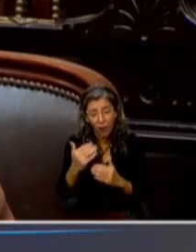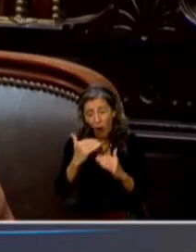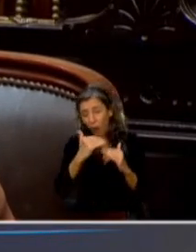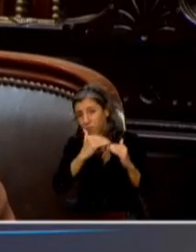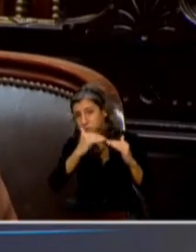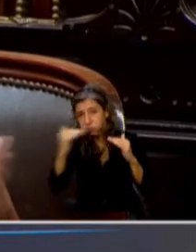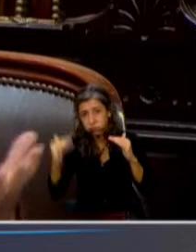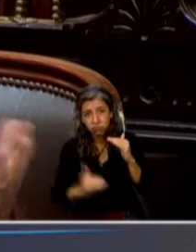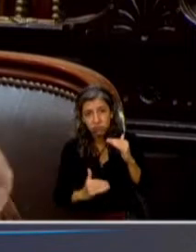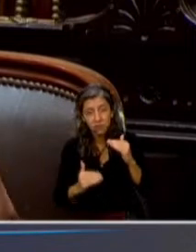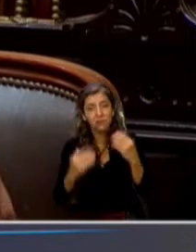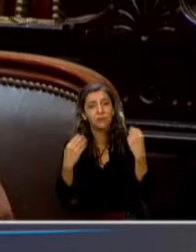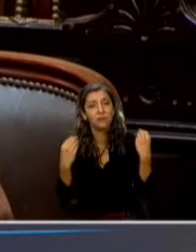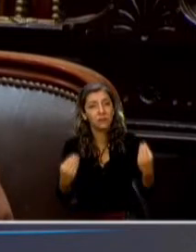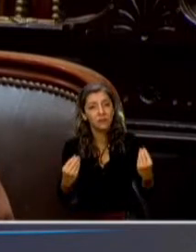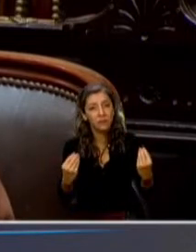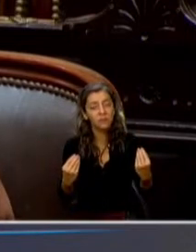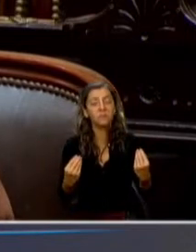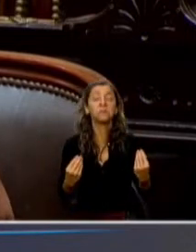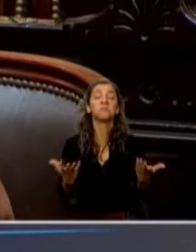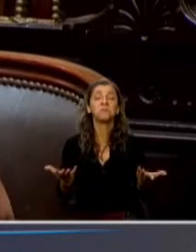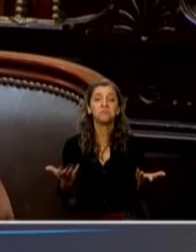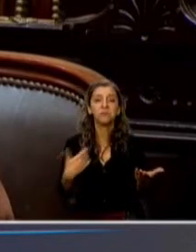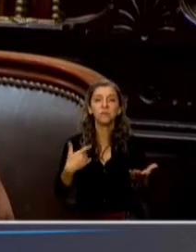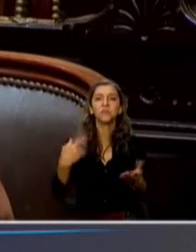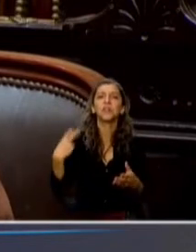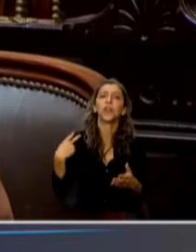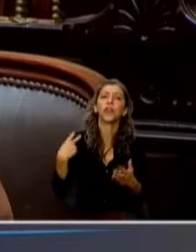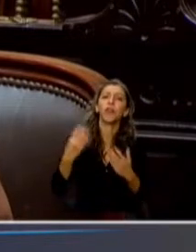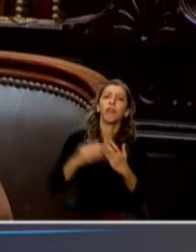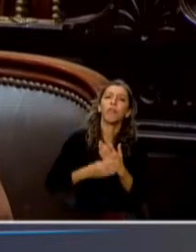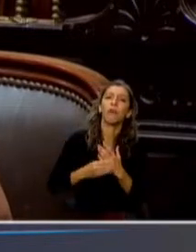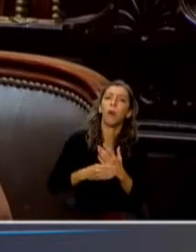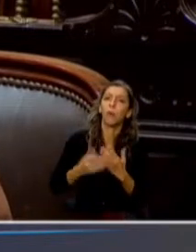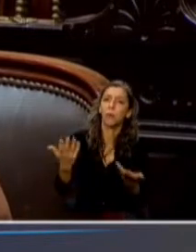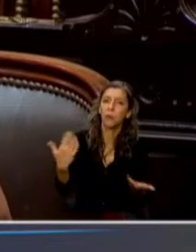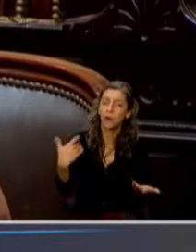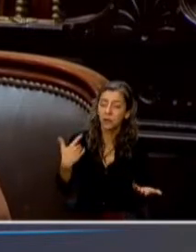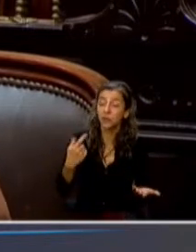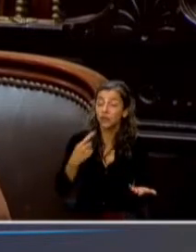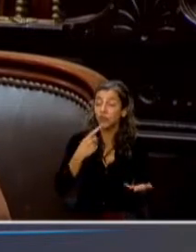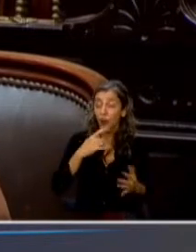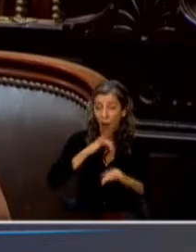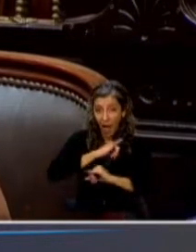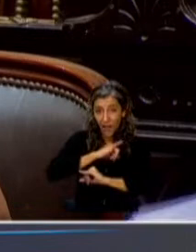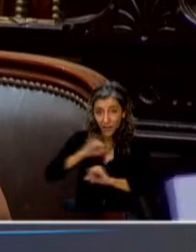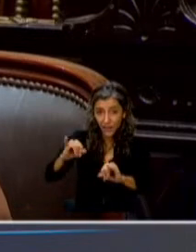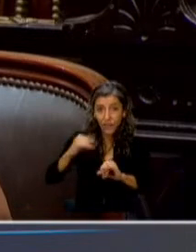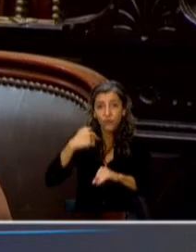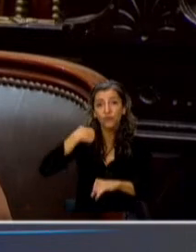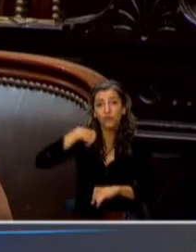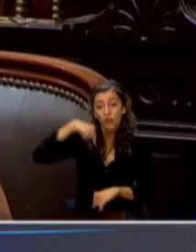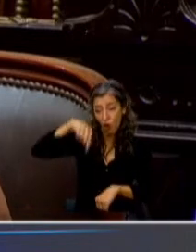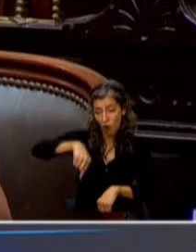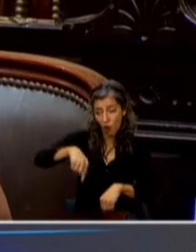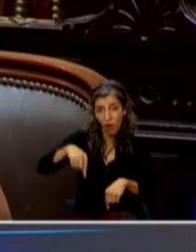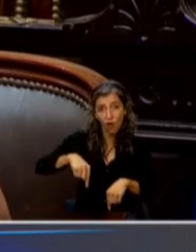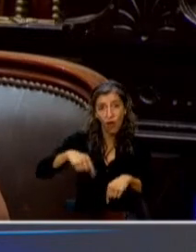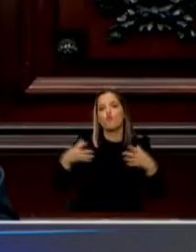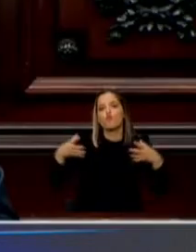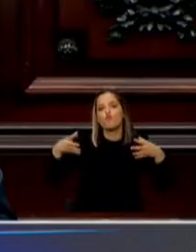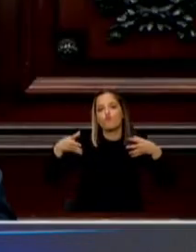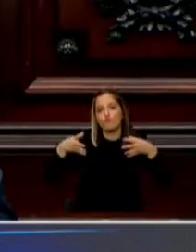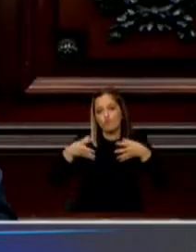Pesan mucho los poderes territoriales, ¿no? Cuando se definen candidaturas, en este caso intendente de la provincia de Buenos Aires, que eligen ese día, y también los